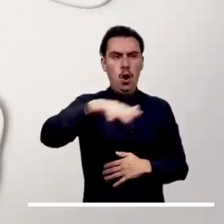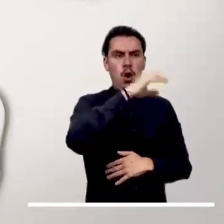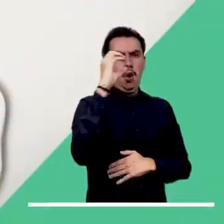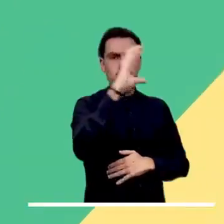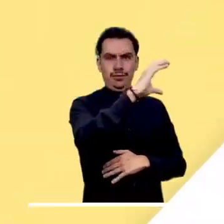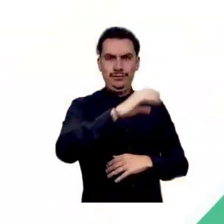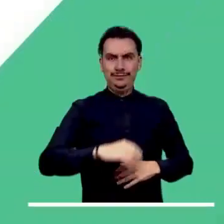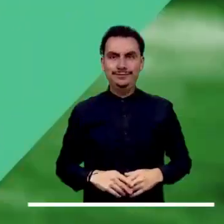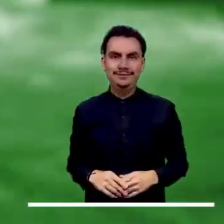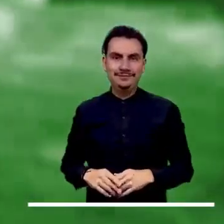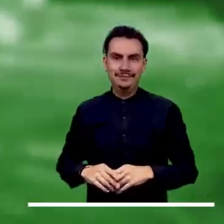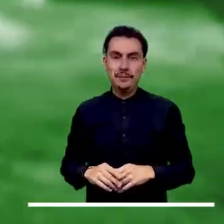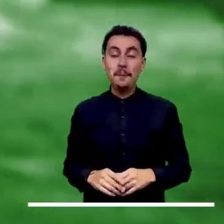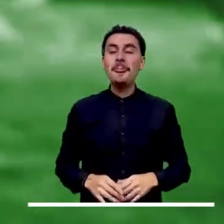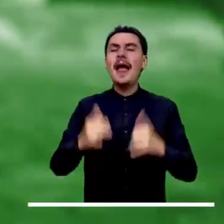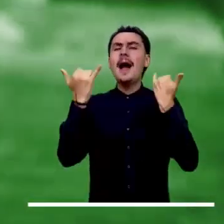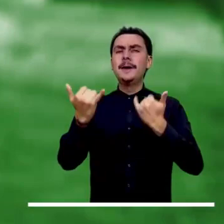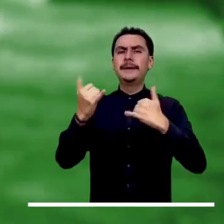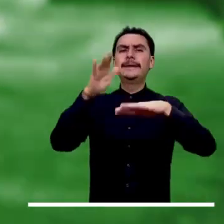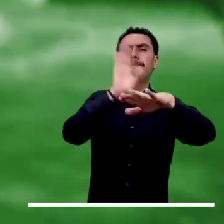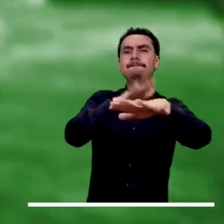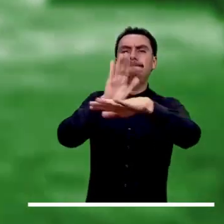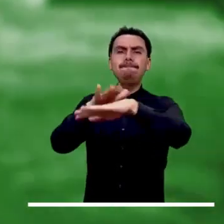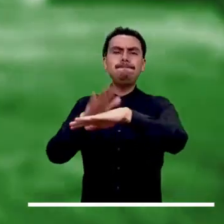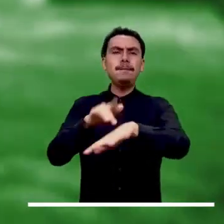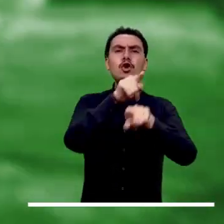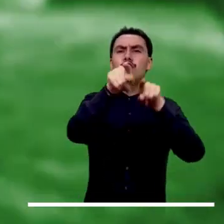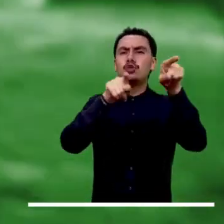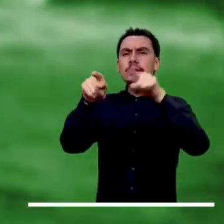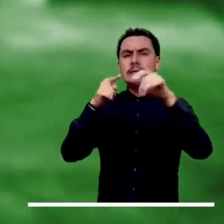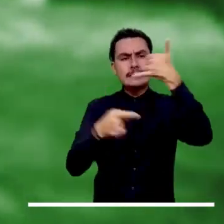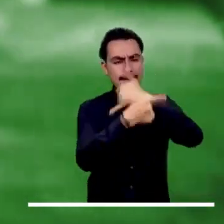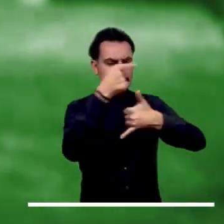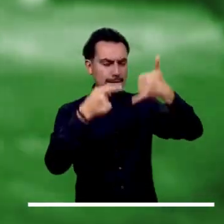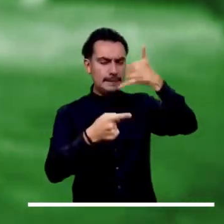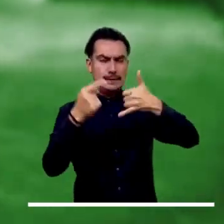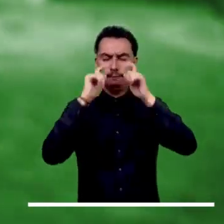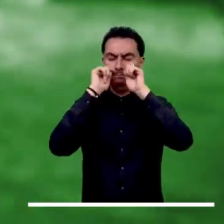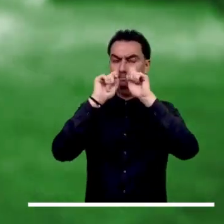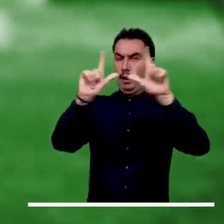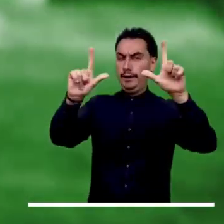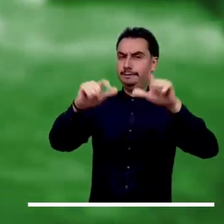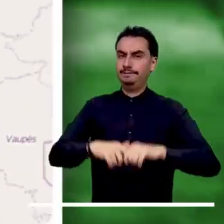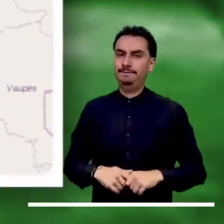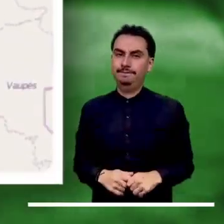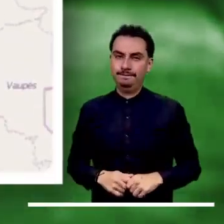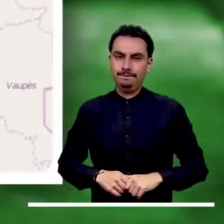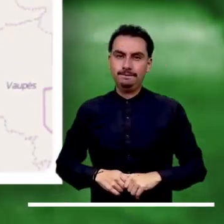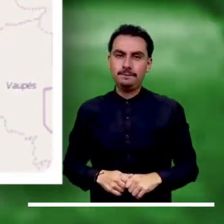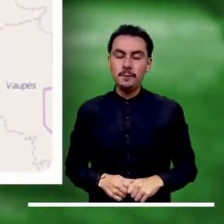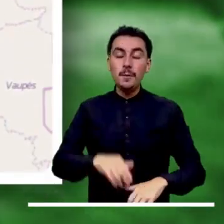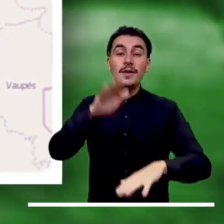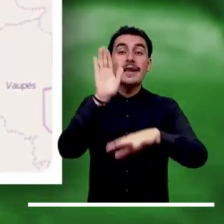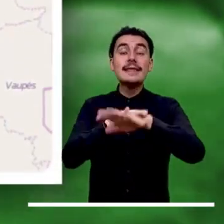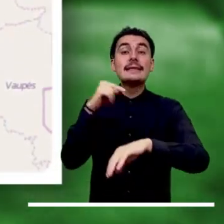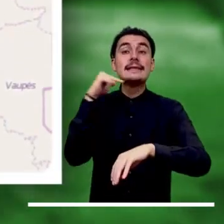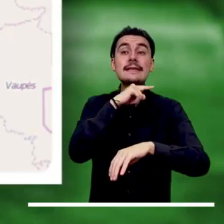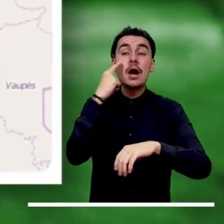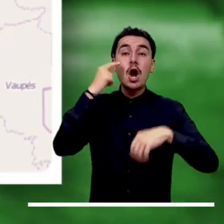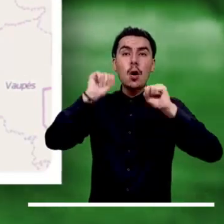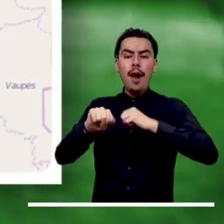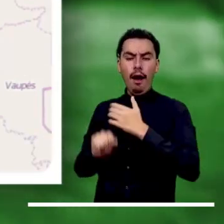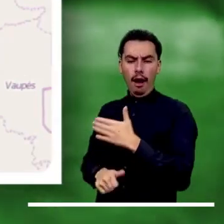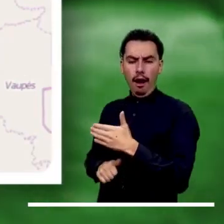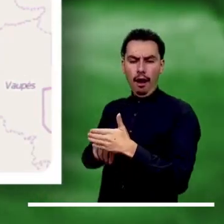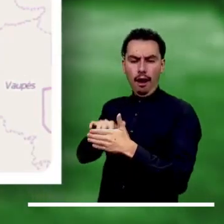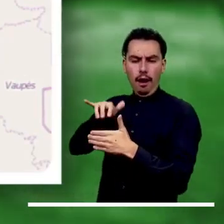ciudad. Ahora mucha atención a las principales alertas que aplican para la tarde de hoy en todo el territorio nacional.